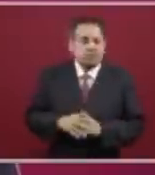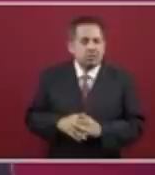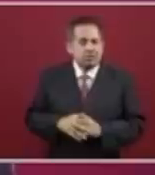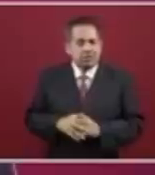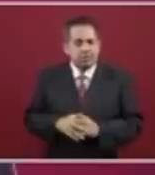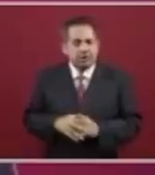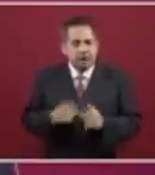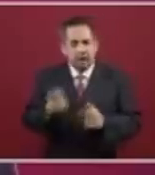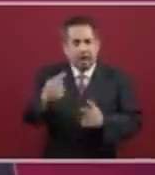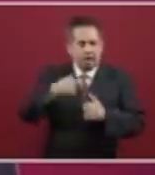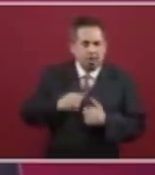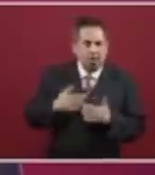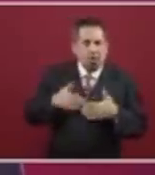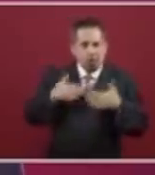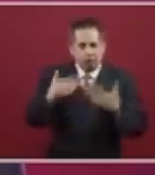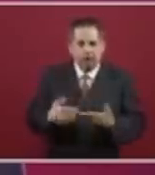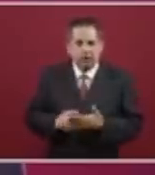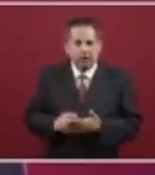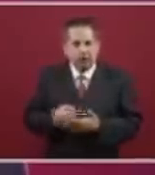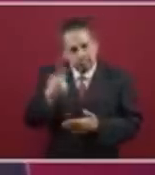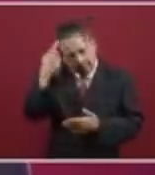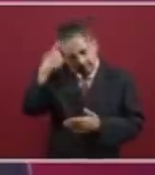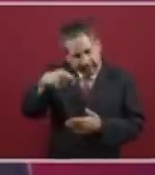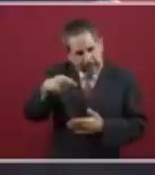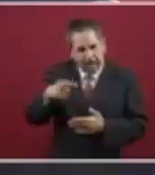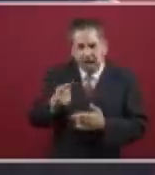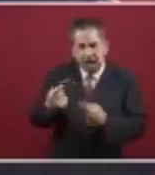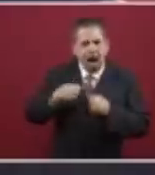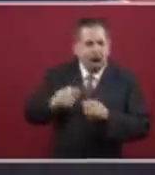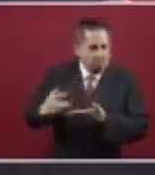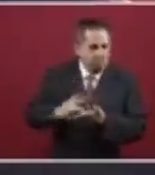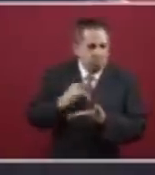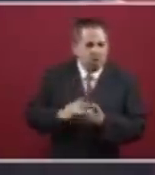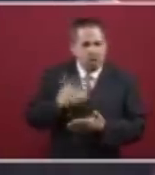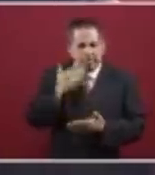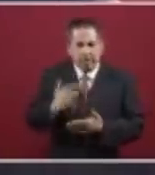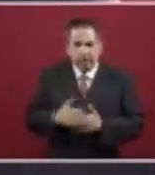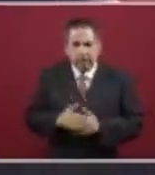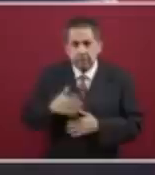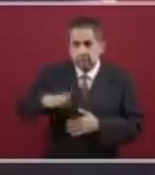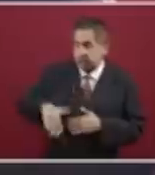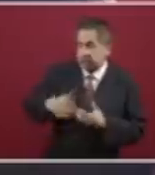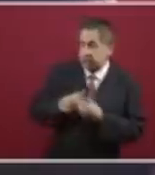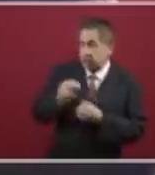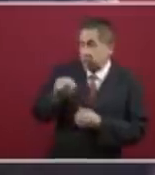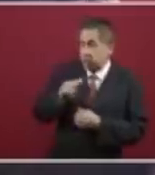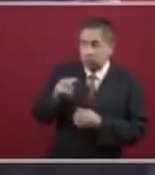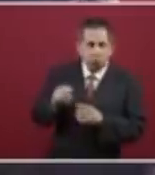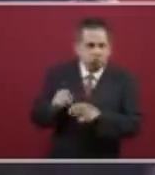nos tiene confianza, nos está apoyando, que planteaba aquí Nuri,